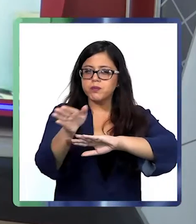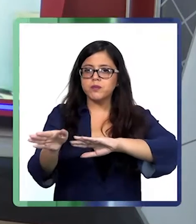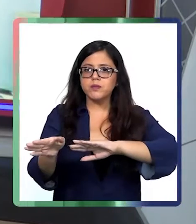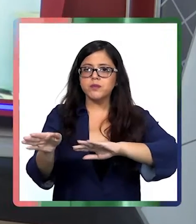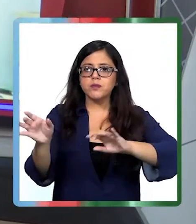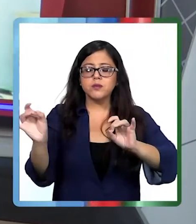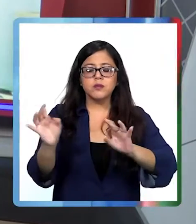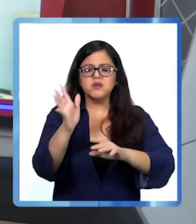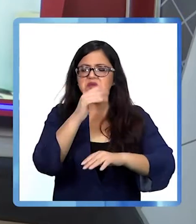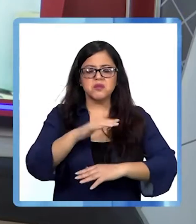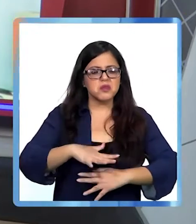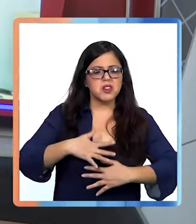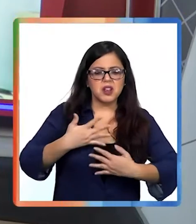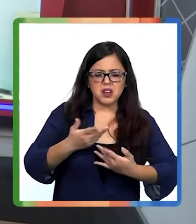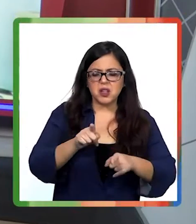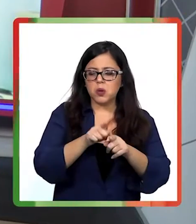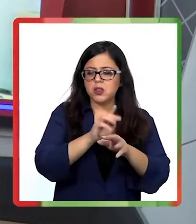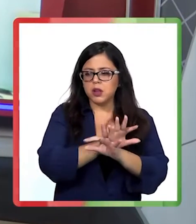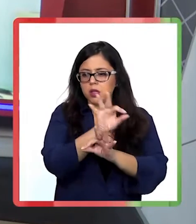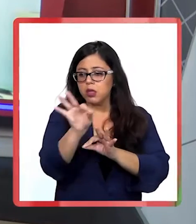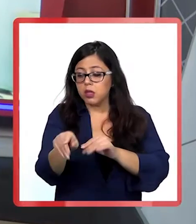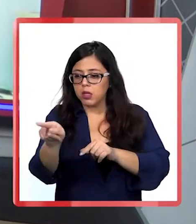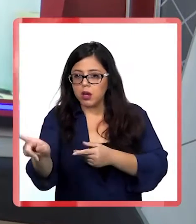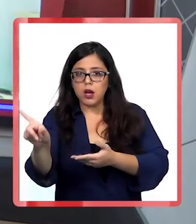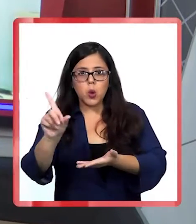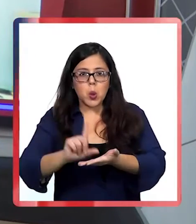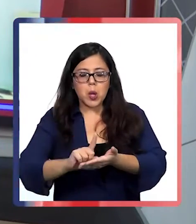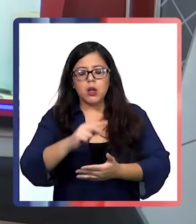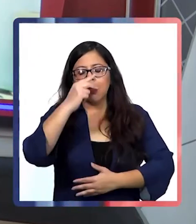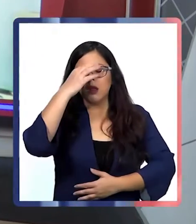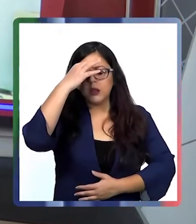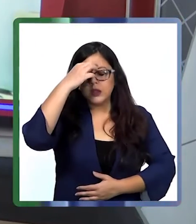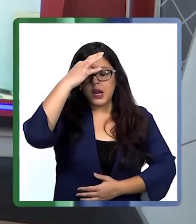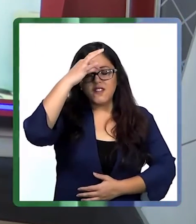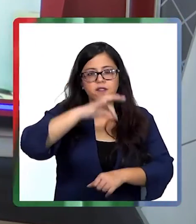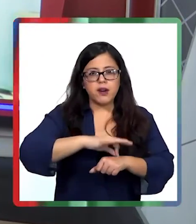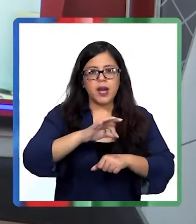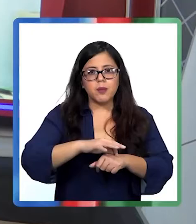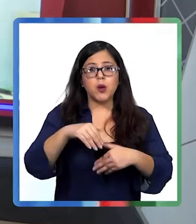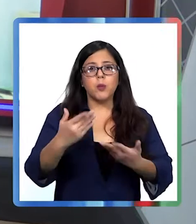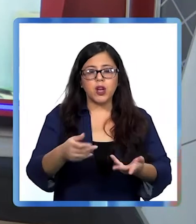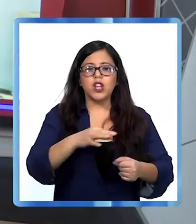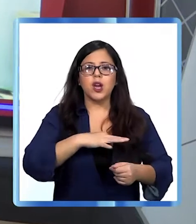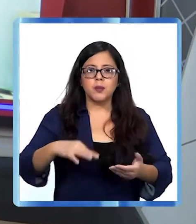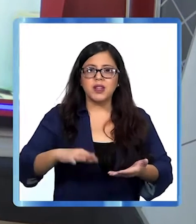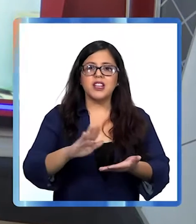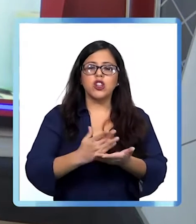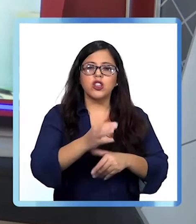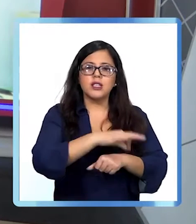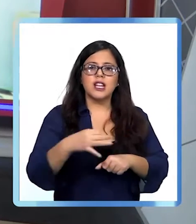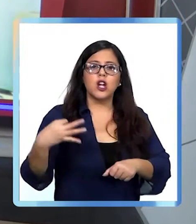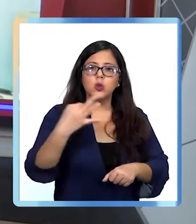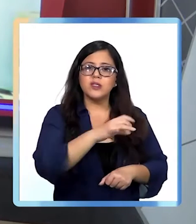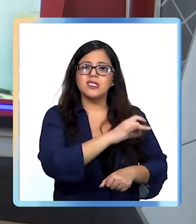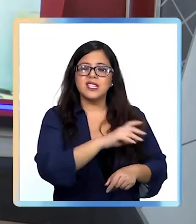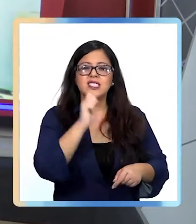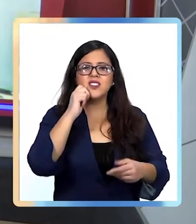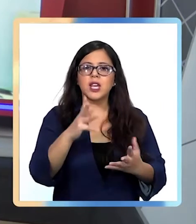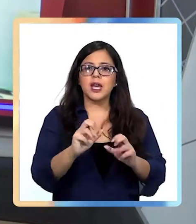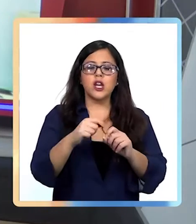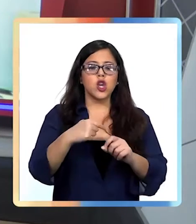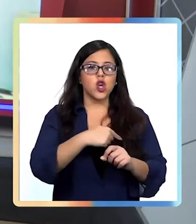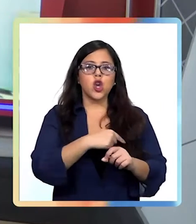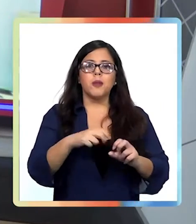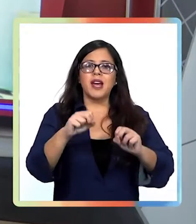mundo y luego en otra, sin siquiera haber desarrollado síntomas, llegar enfermo a otro lugar. Y en ese sentido, cuando, por ejemplo, el Ministerio de Salud define a